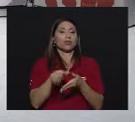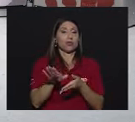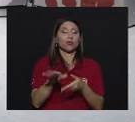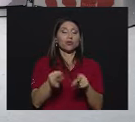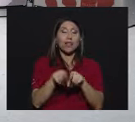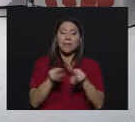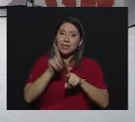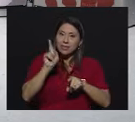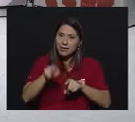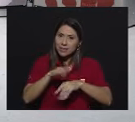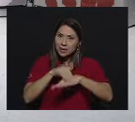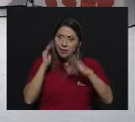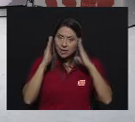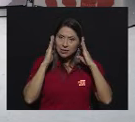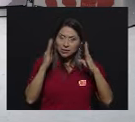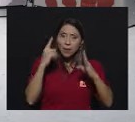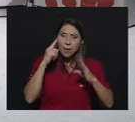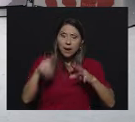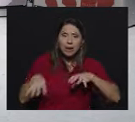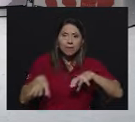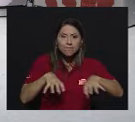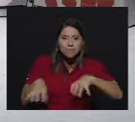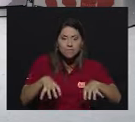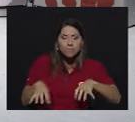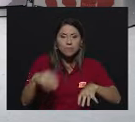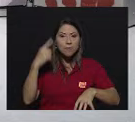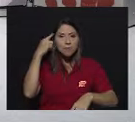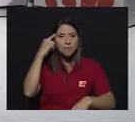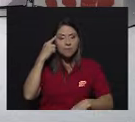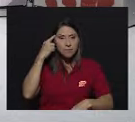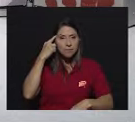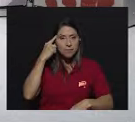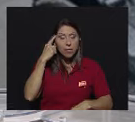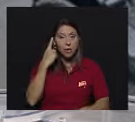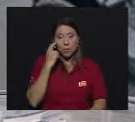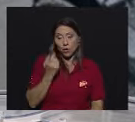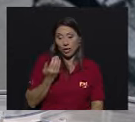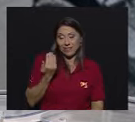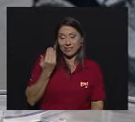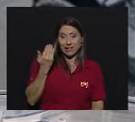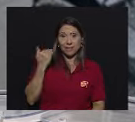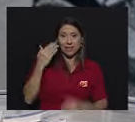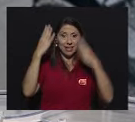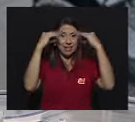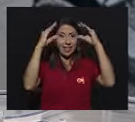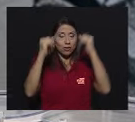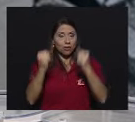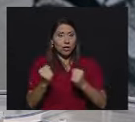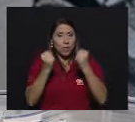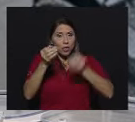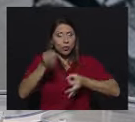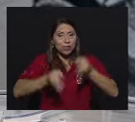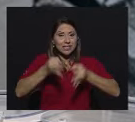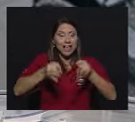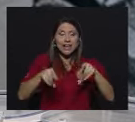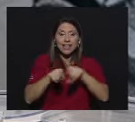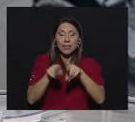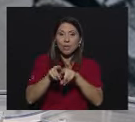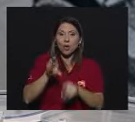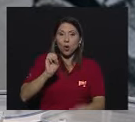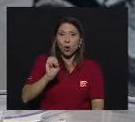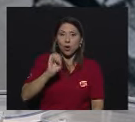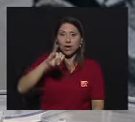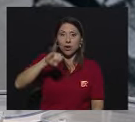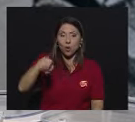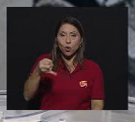realmente nos debe llamar a la reflexión y a la acción pronta, porque también recientemente datos del Poder Judicial y del Organismo